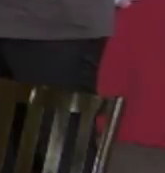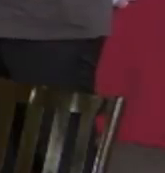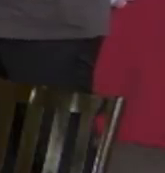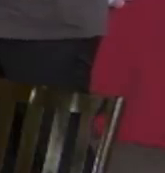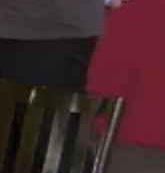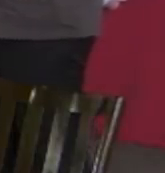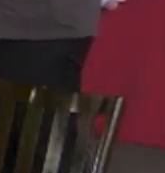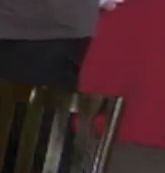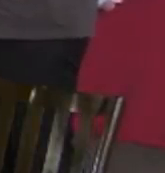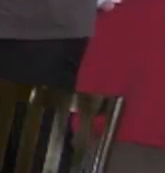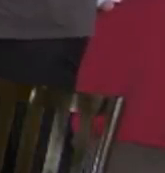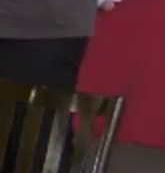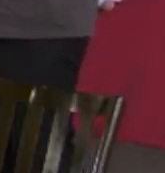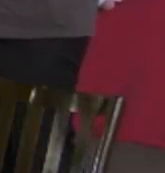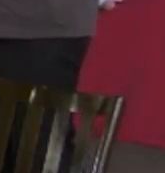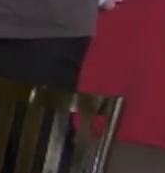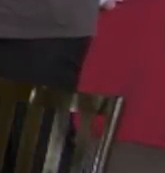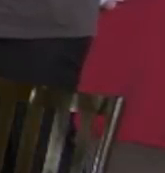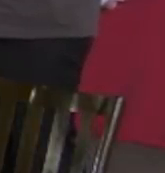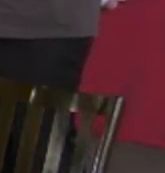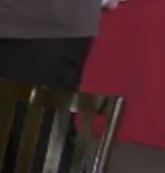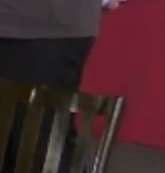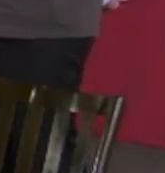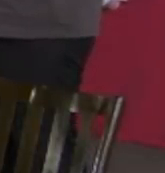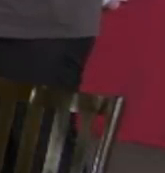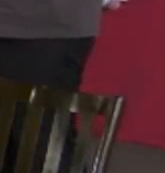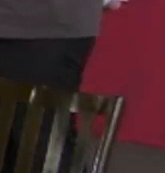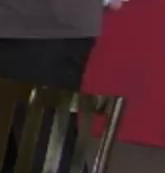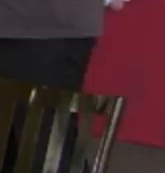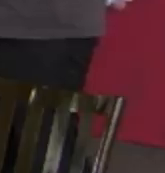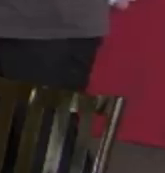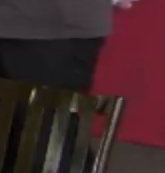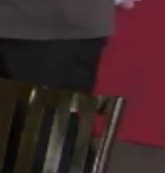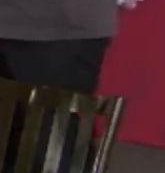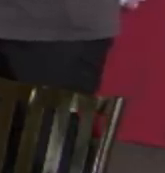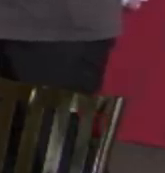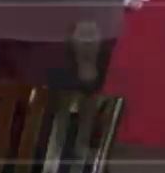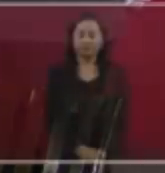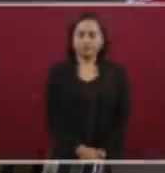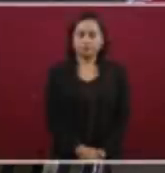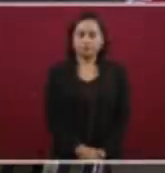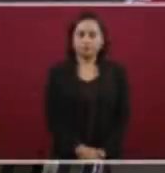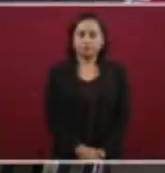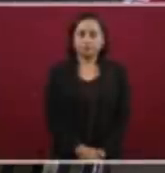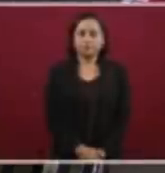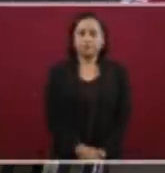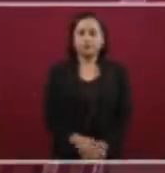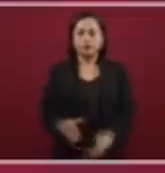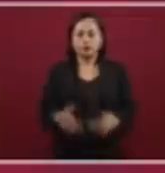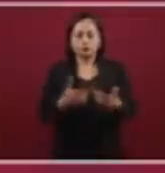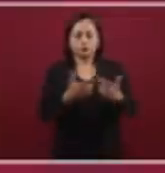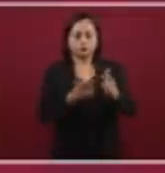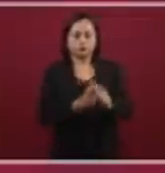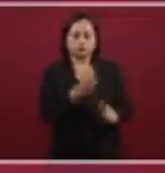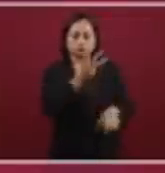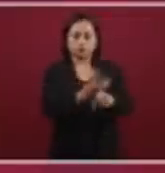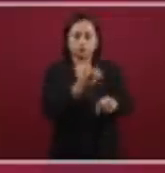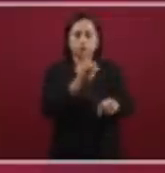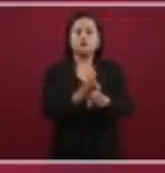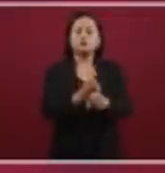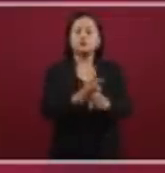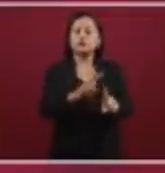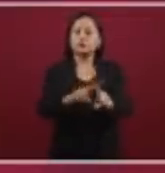no voy a decir más otros de ser el grupo que hemos integrado es la creación de una mesa multidisciplinaria